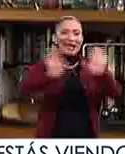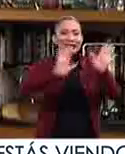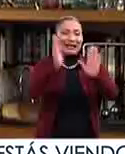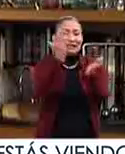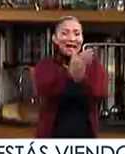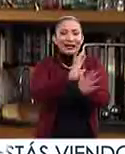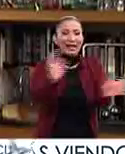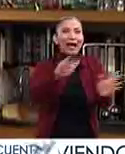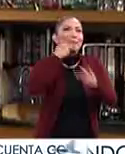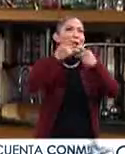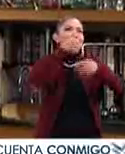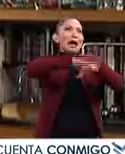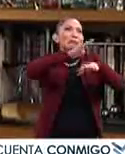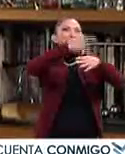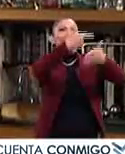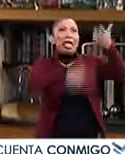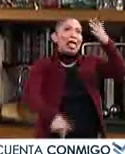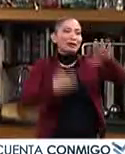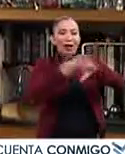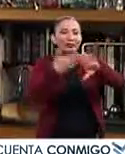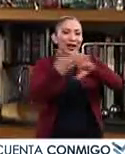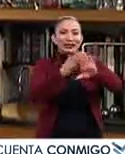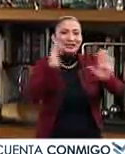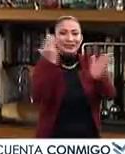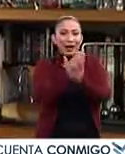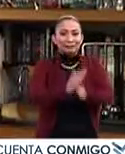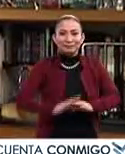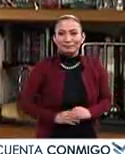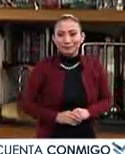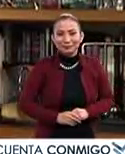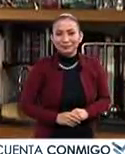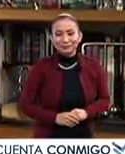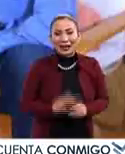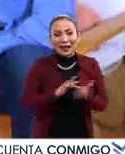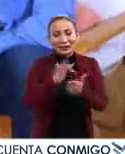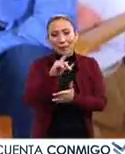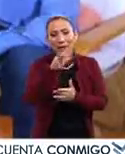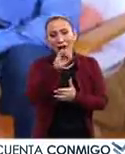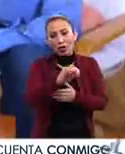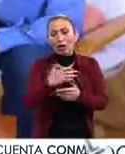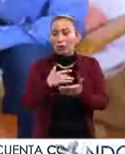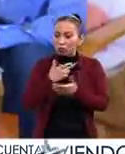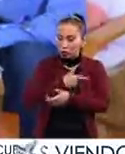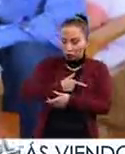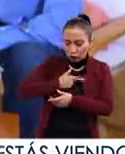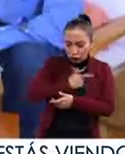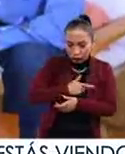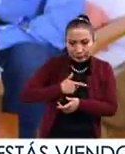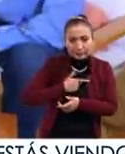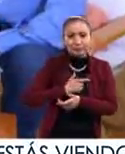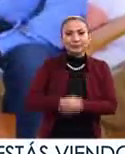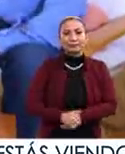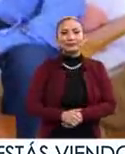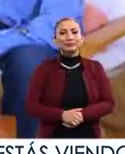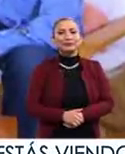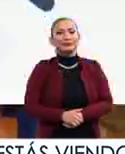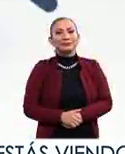no, bueno, ahí le paro. Párale, Ay, me detengo. Detente. Gracias, Paco. Al revés, un placer como siempre. Igualmente.